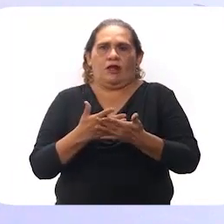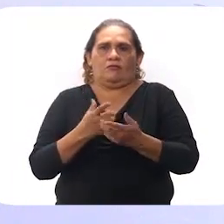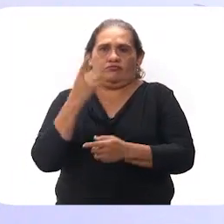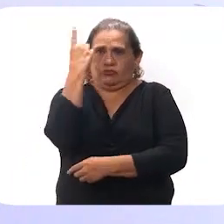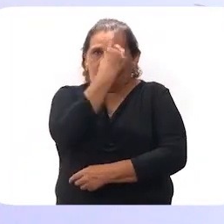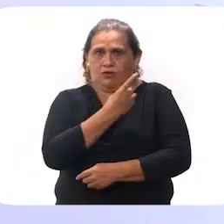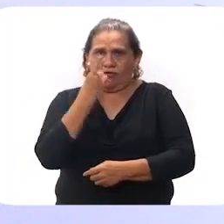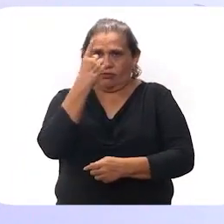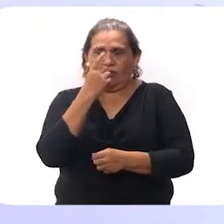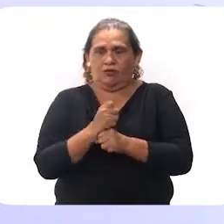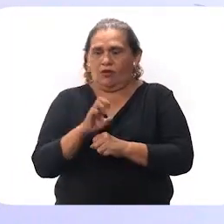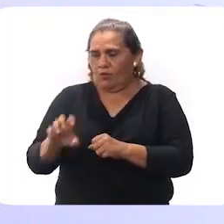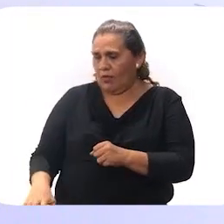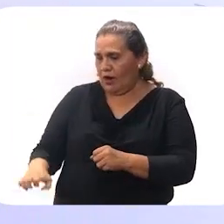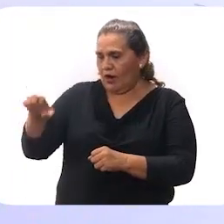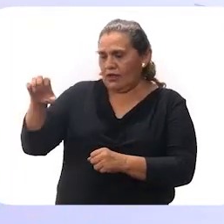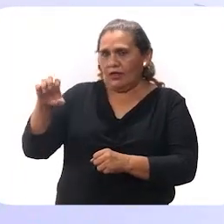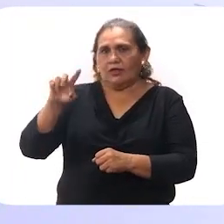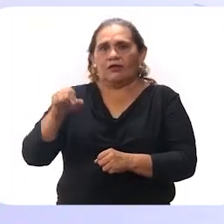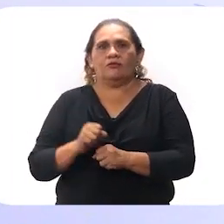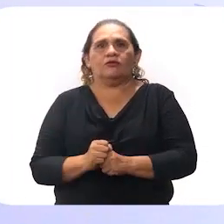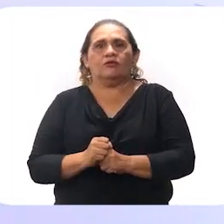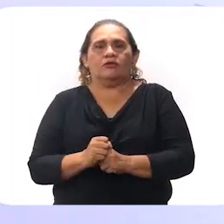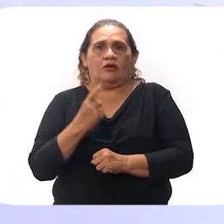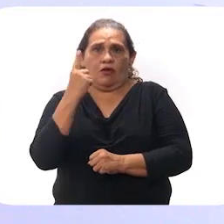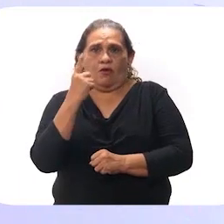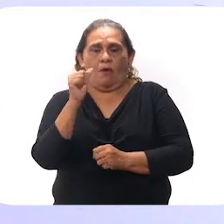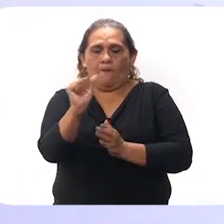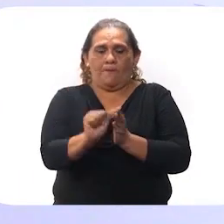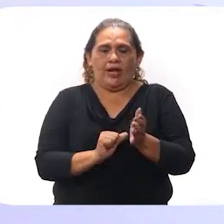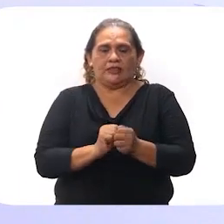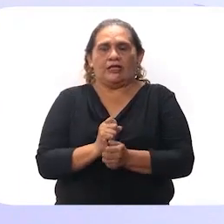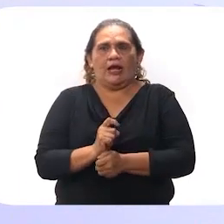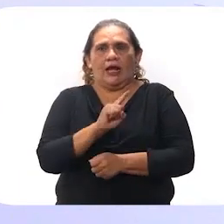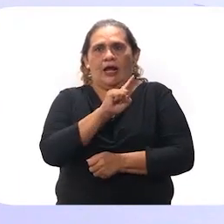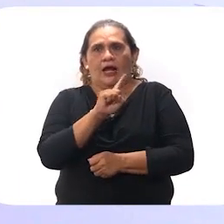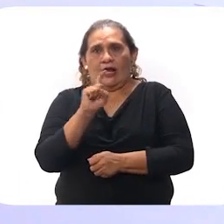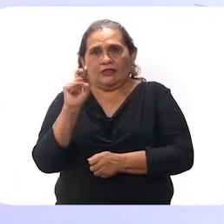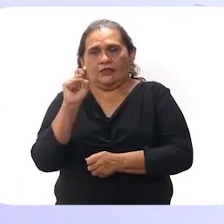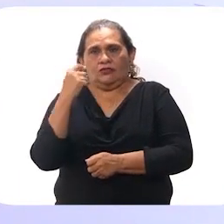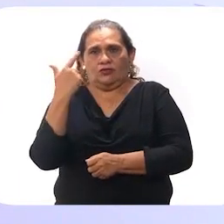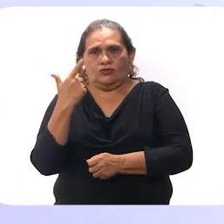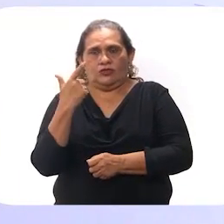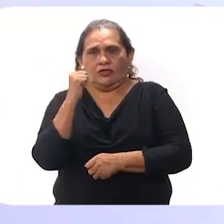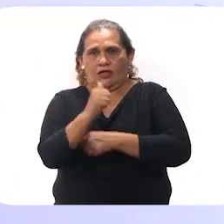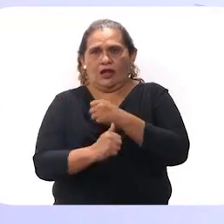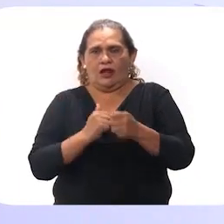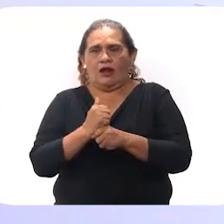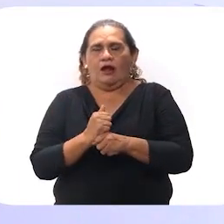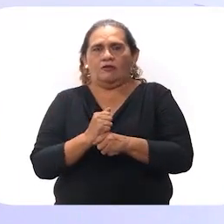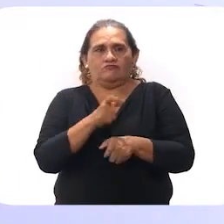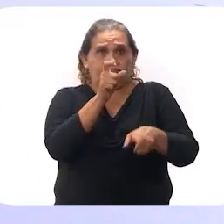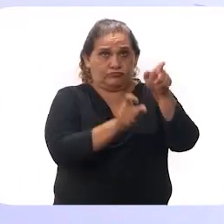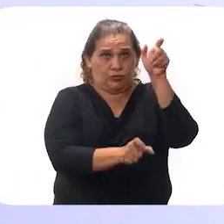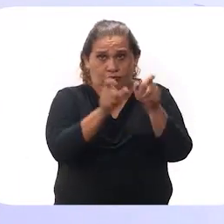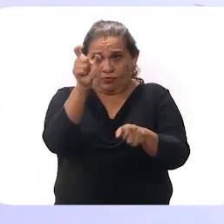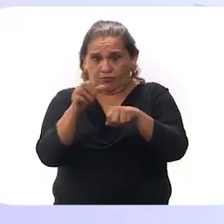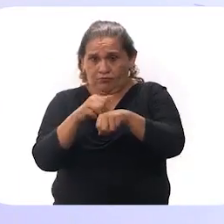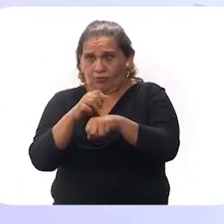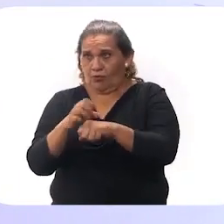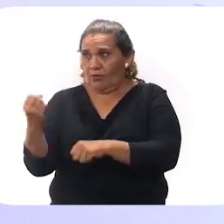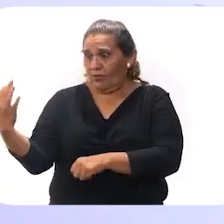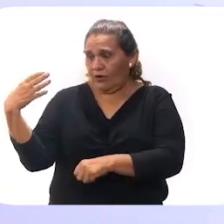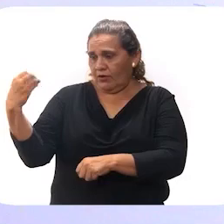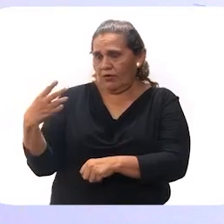diagnóstico. El rango de edad de los casos es de 1 mes a 107 años. Los indicadores semanales de nuestro semáforo estatal